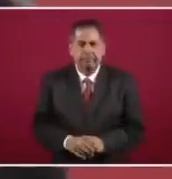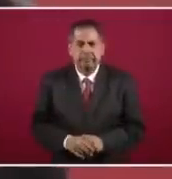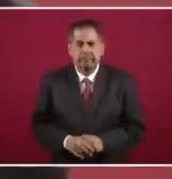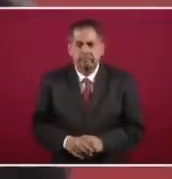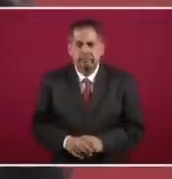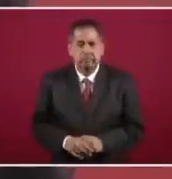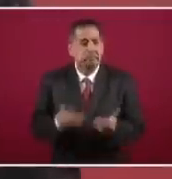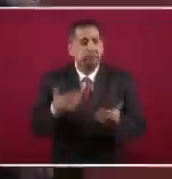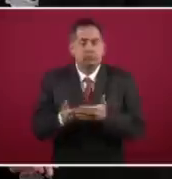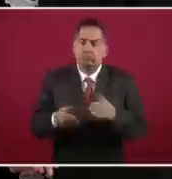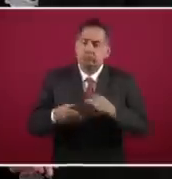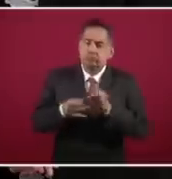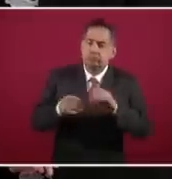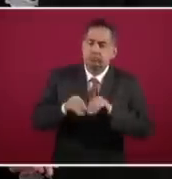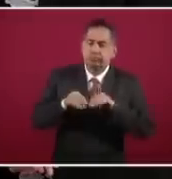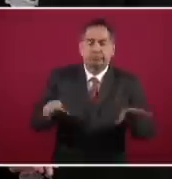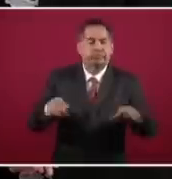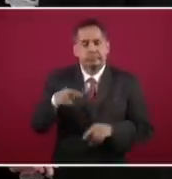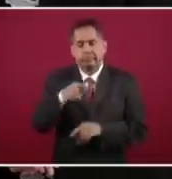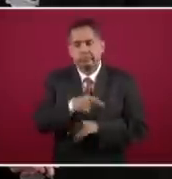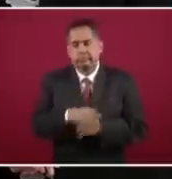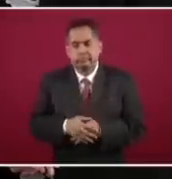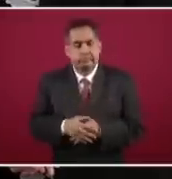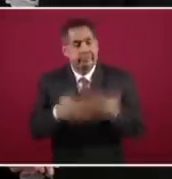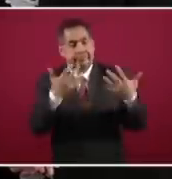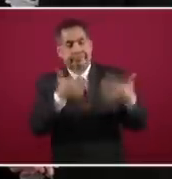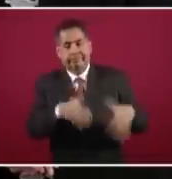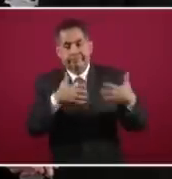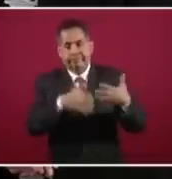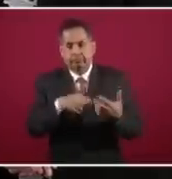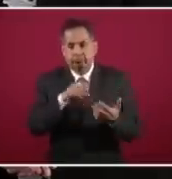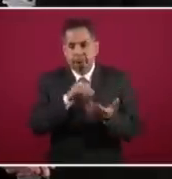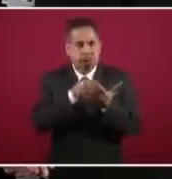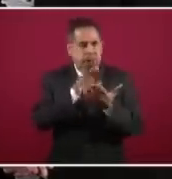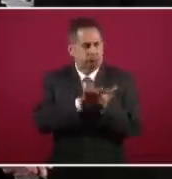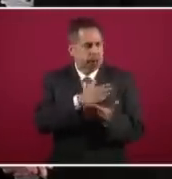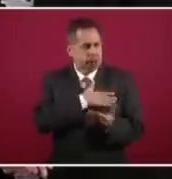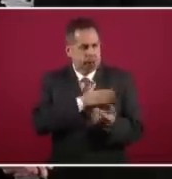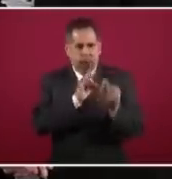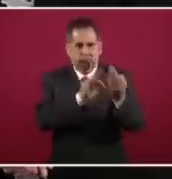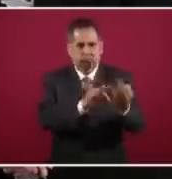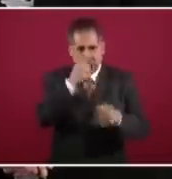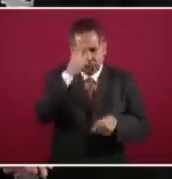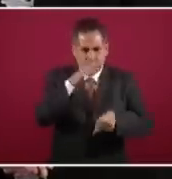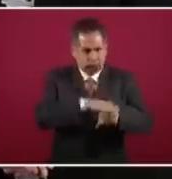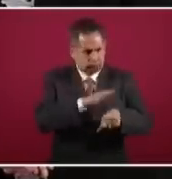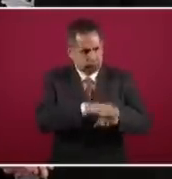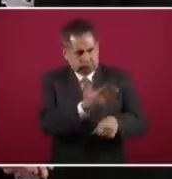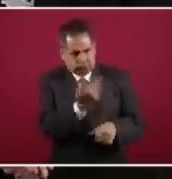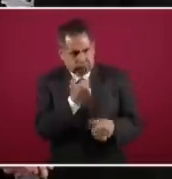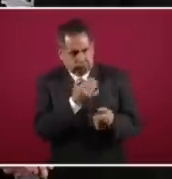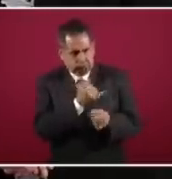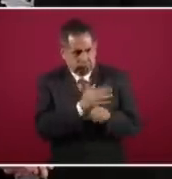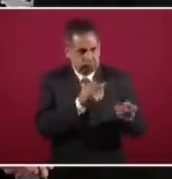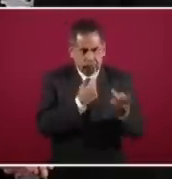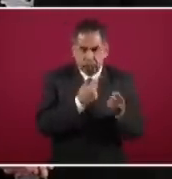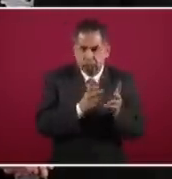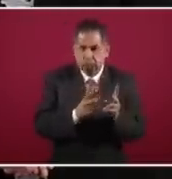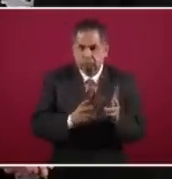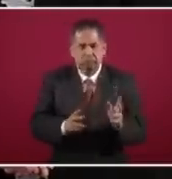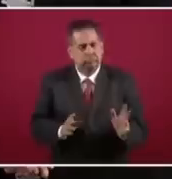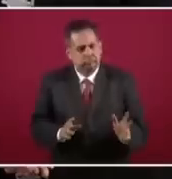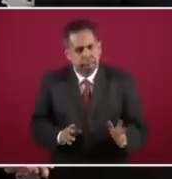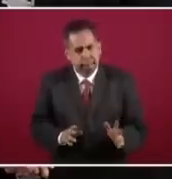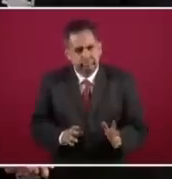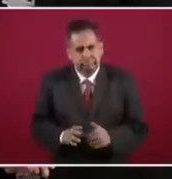Ahora salió de que la empresa lo citó a informar